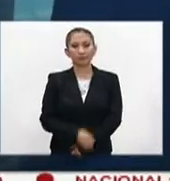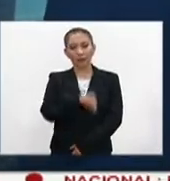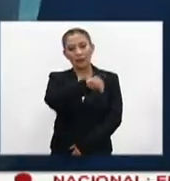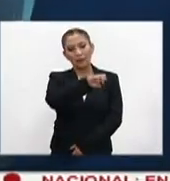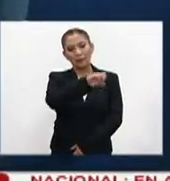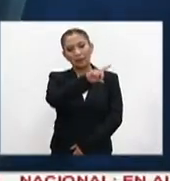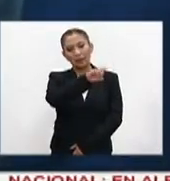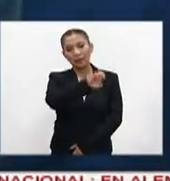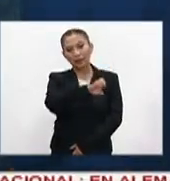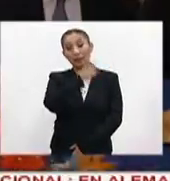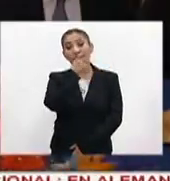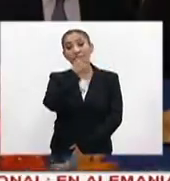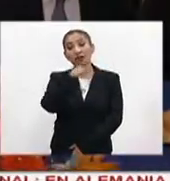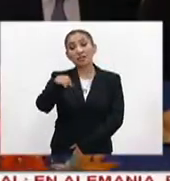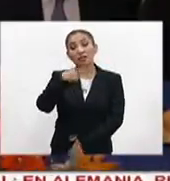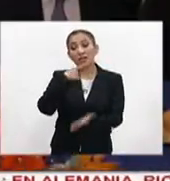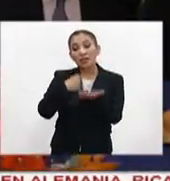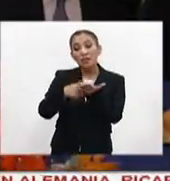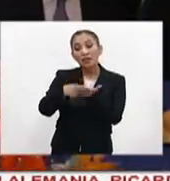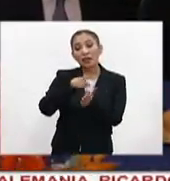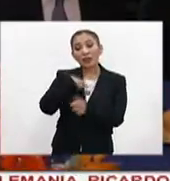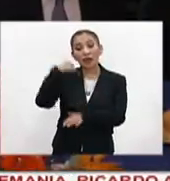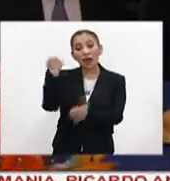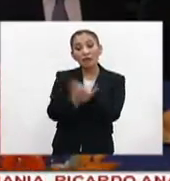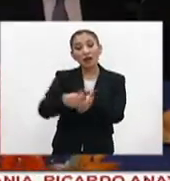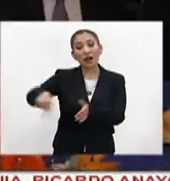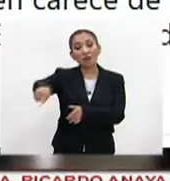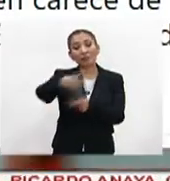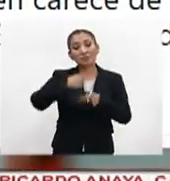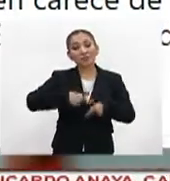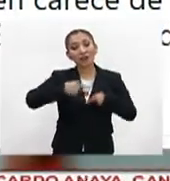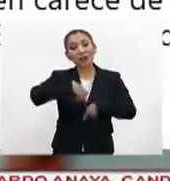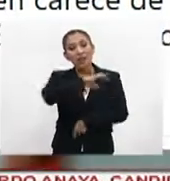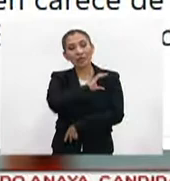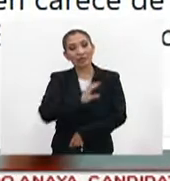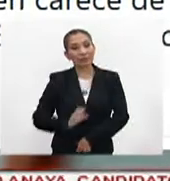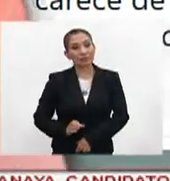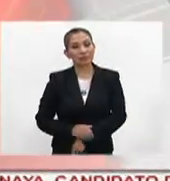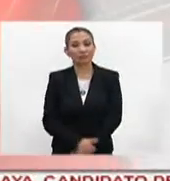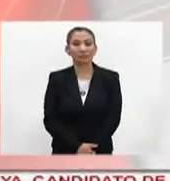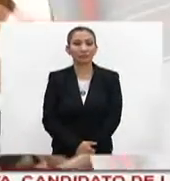José Antonio Meade afirma que el debate debe ser una exigencia para los candidatos.